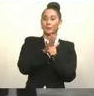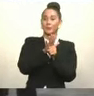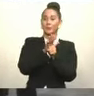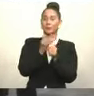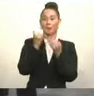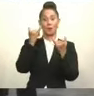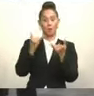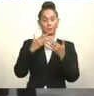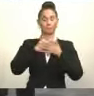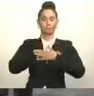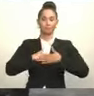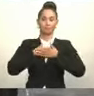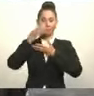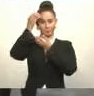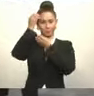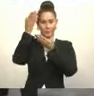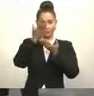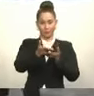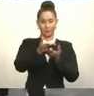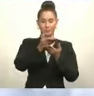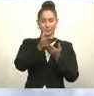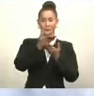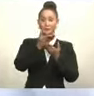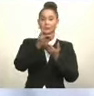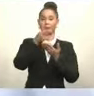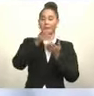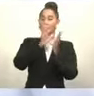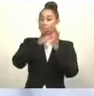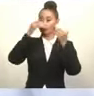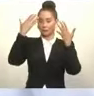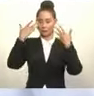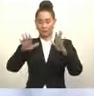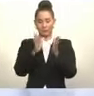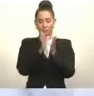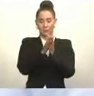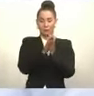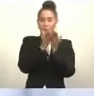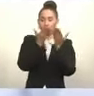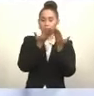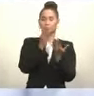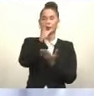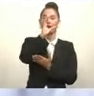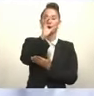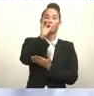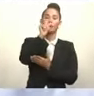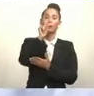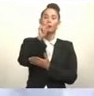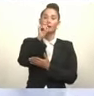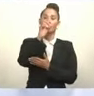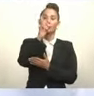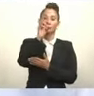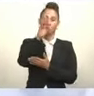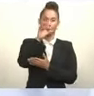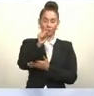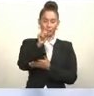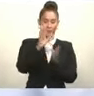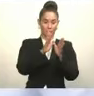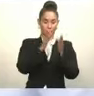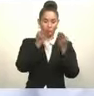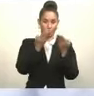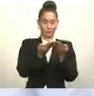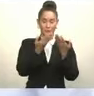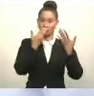complace informar al país que ya fueron creadas las Cátedras Ciudadanas, un proyecto multisalidas que procura graduar